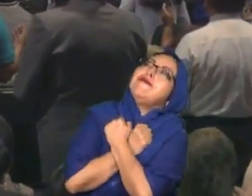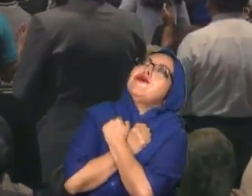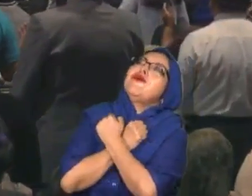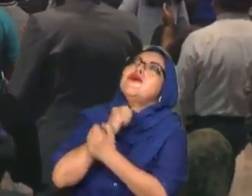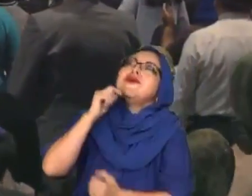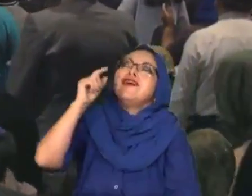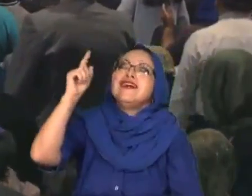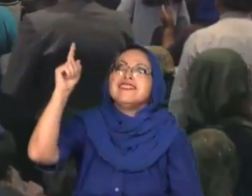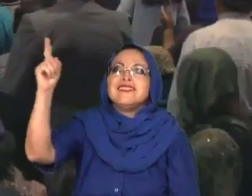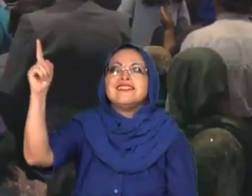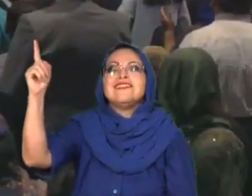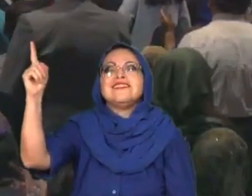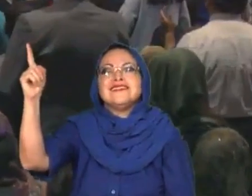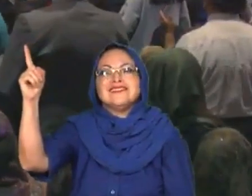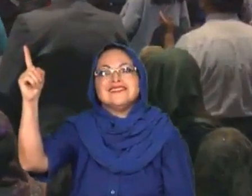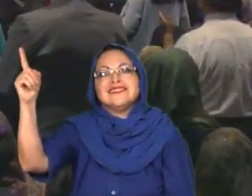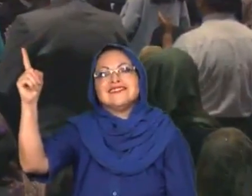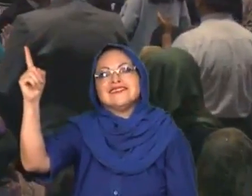amo.